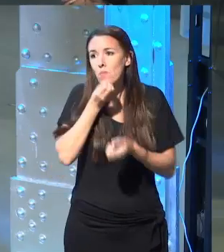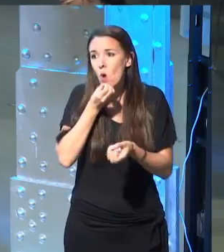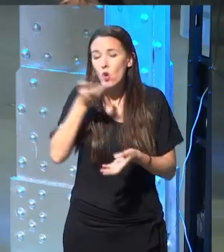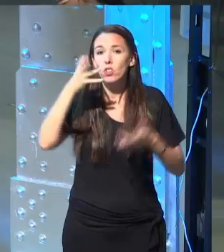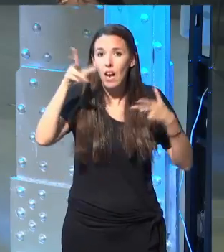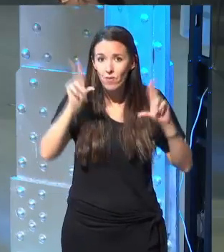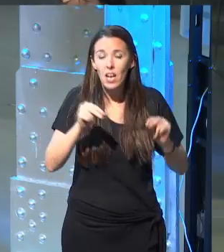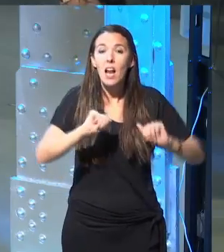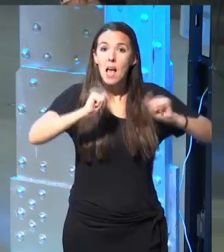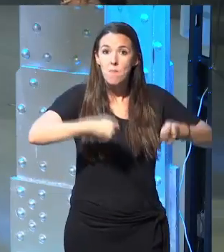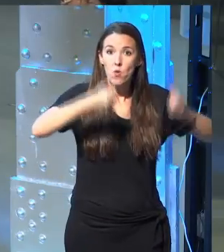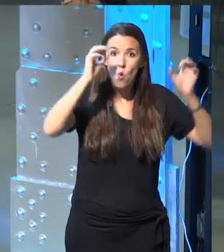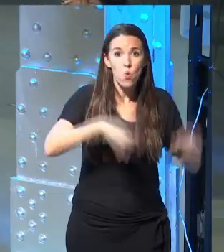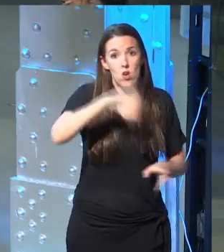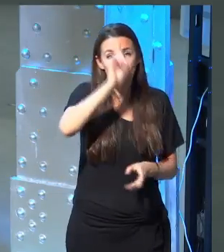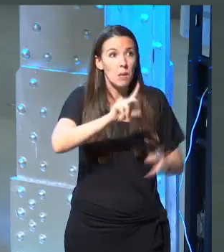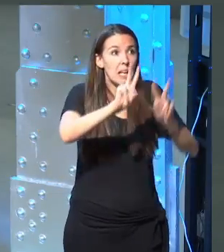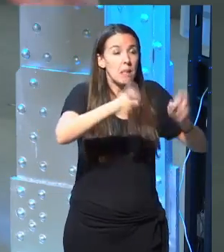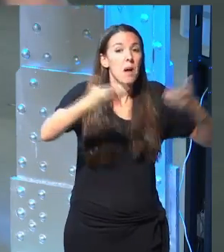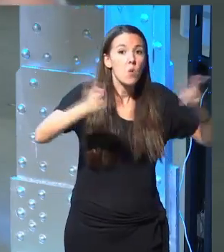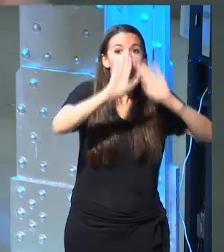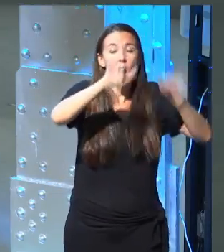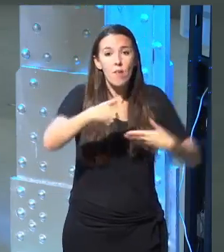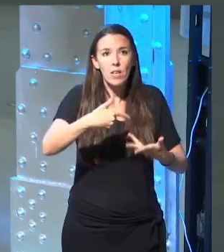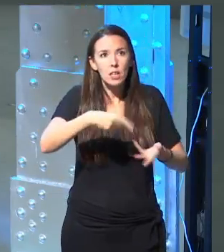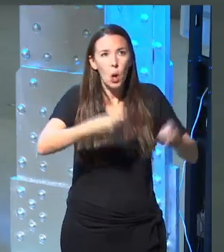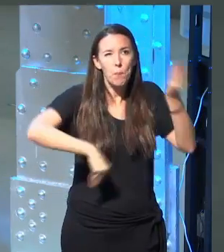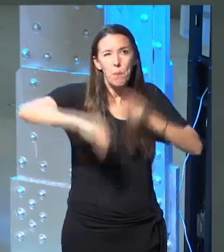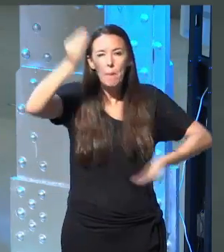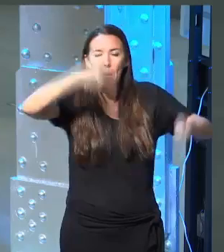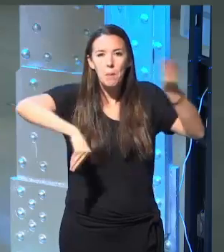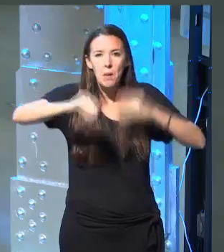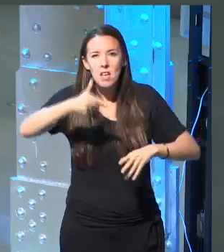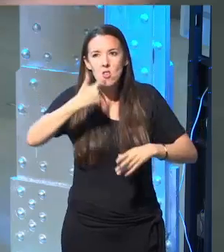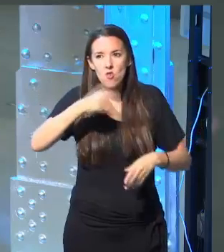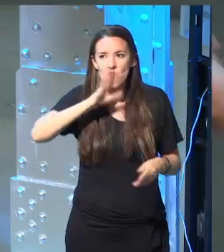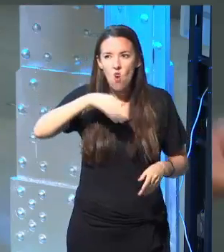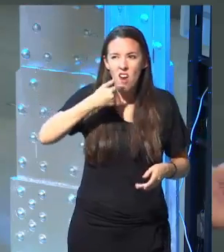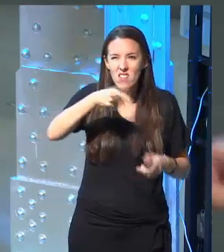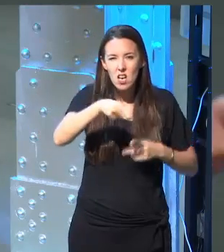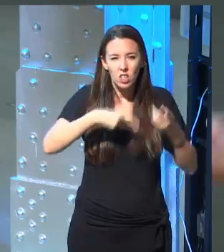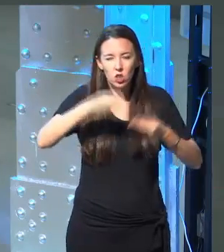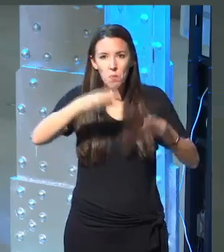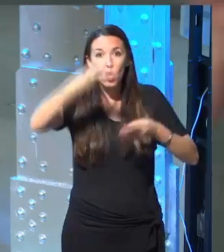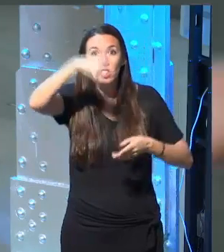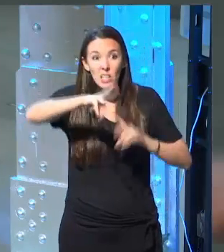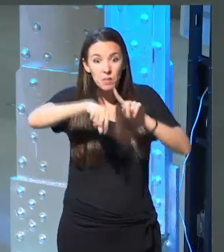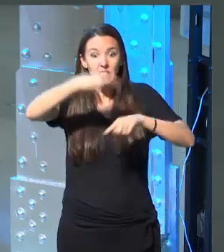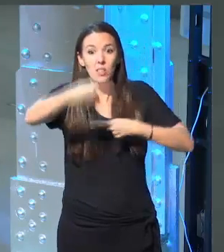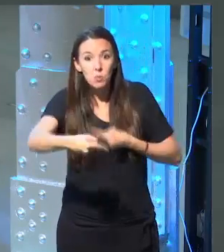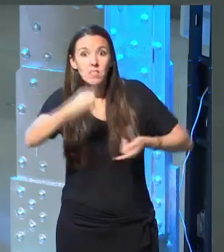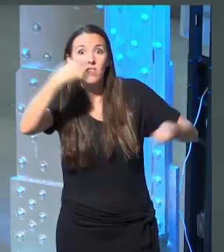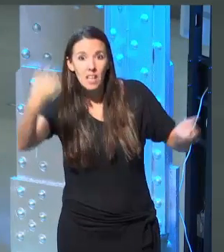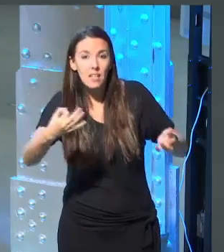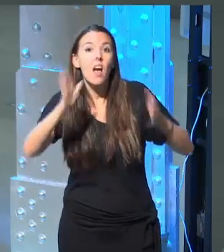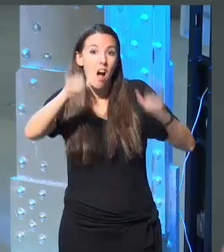final. Claro, empezó como con esto, que no sabía de qué iba, y luego al final ya me iba yo montando mis películas y decía, guau, molaría que esto luego, 3 meses después, revelara que...